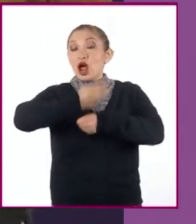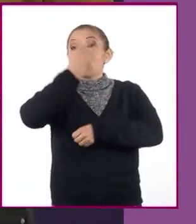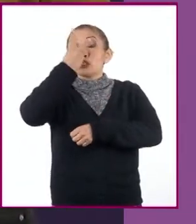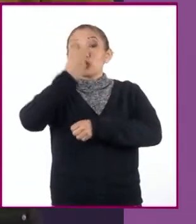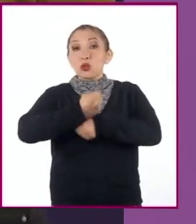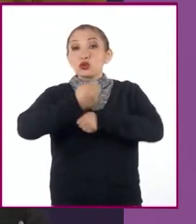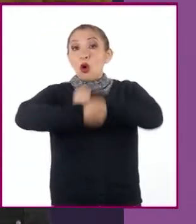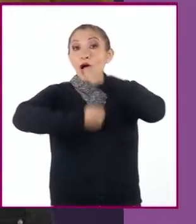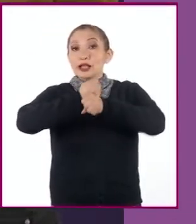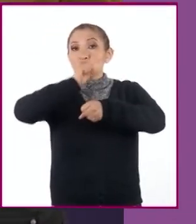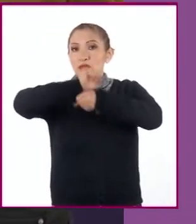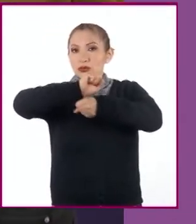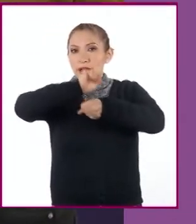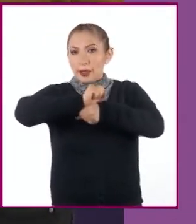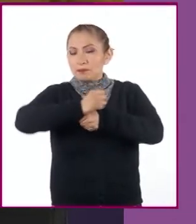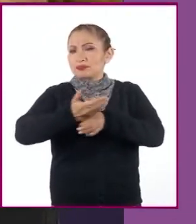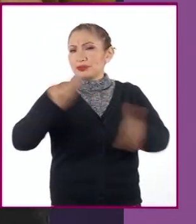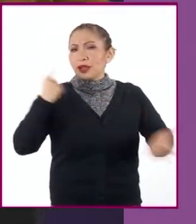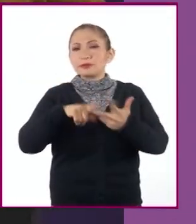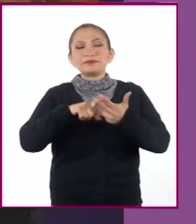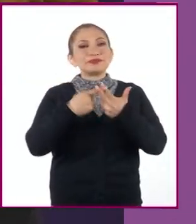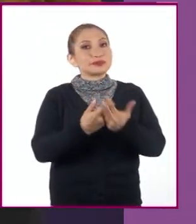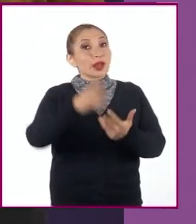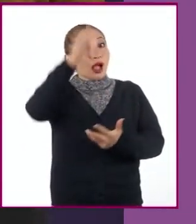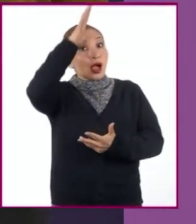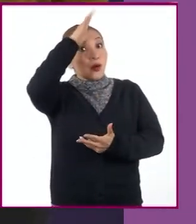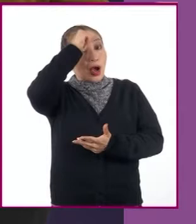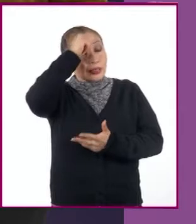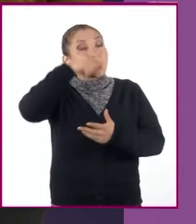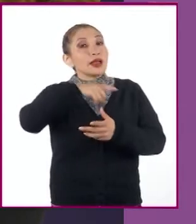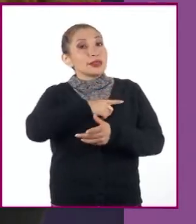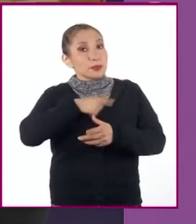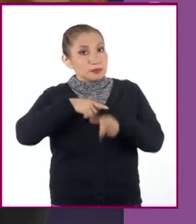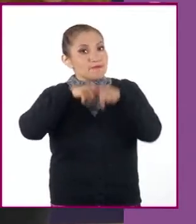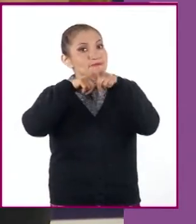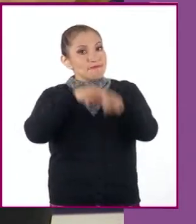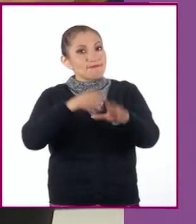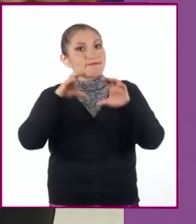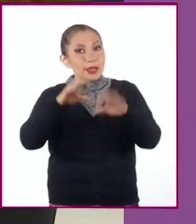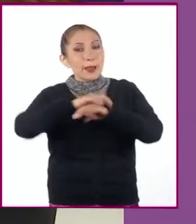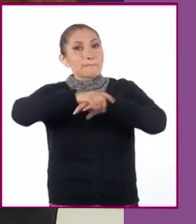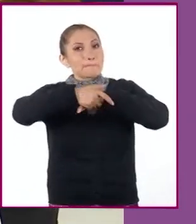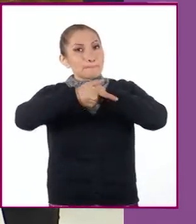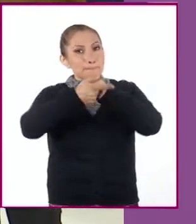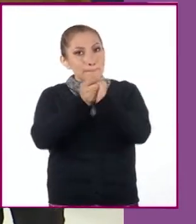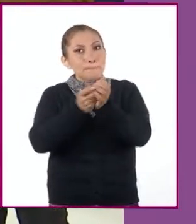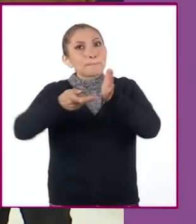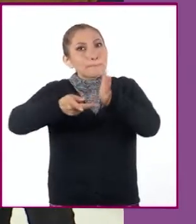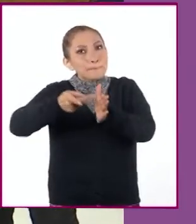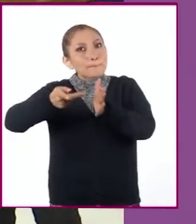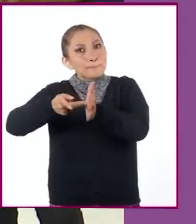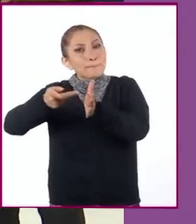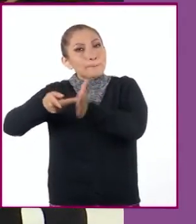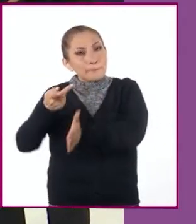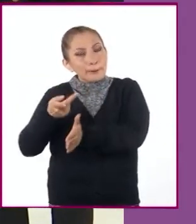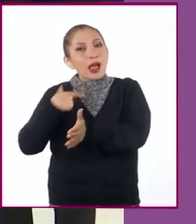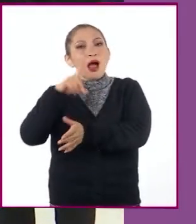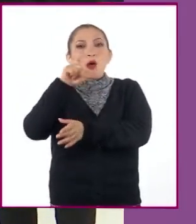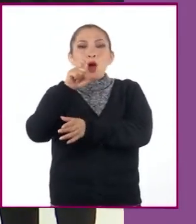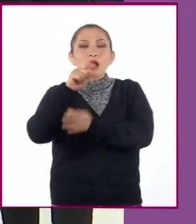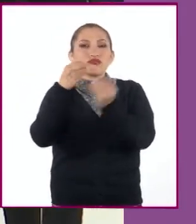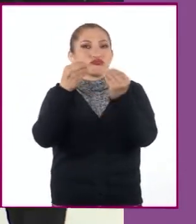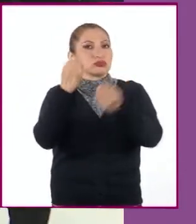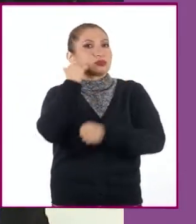de secundaria. Antes de iniciar, les recuerdo que debemos seguir cuidándonos y lavando frecuentemente nuestras manos con agua